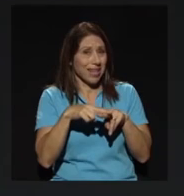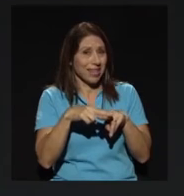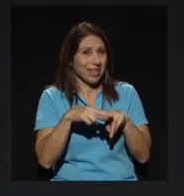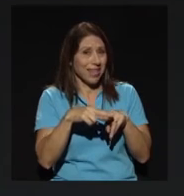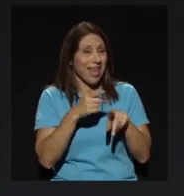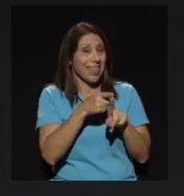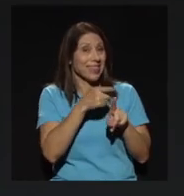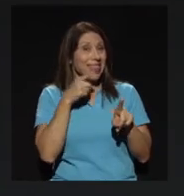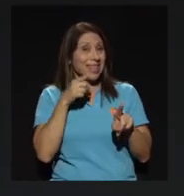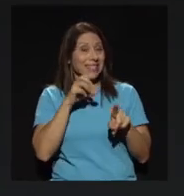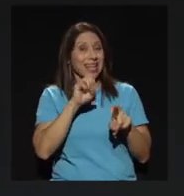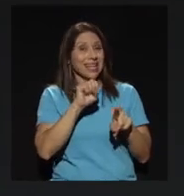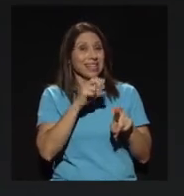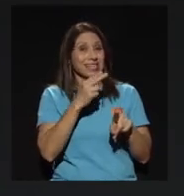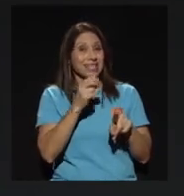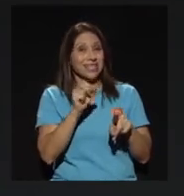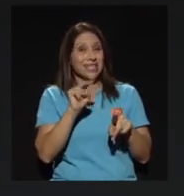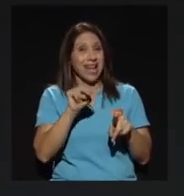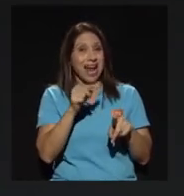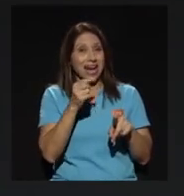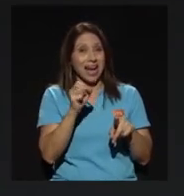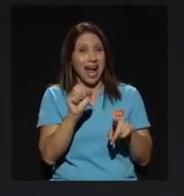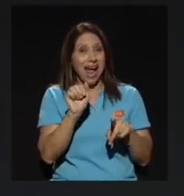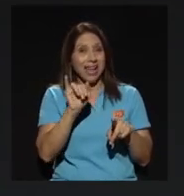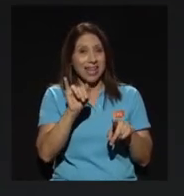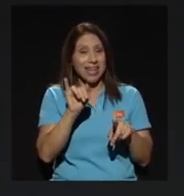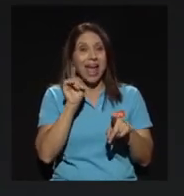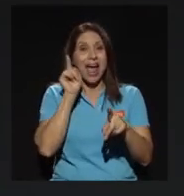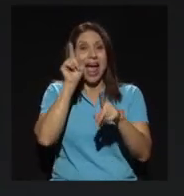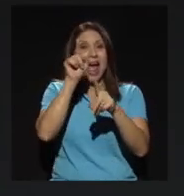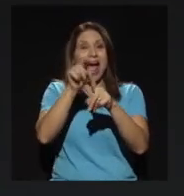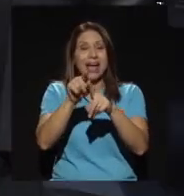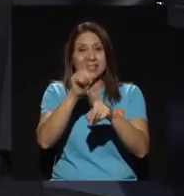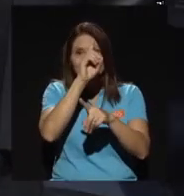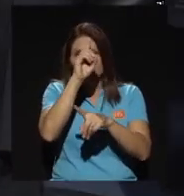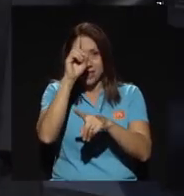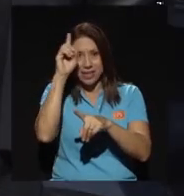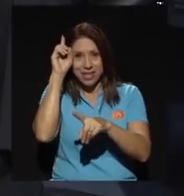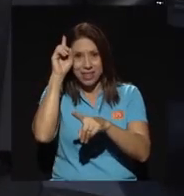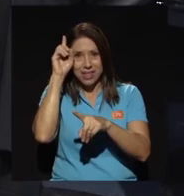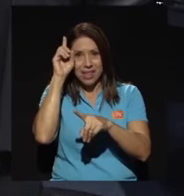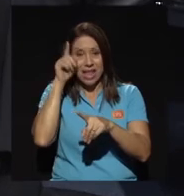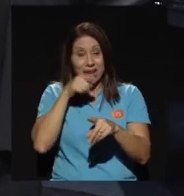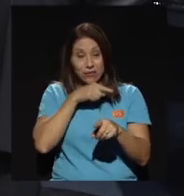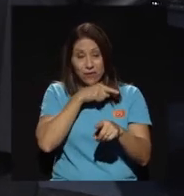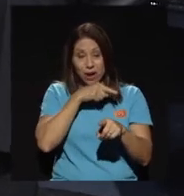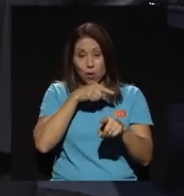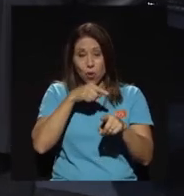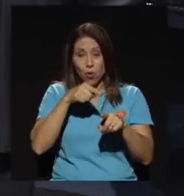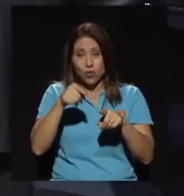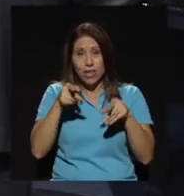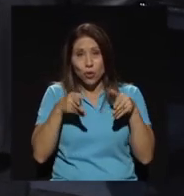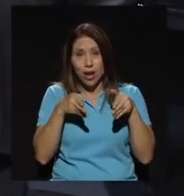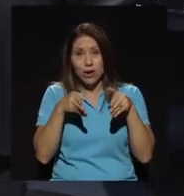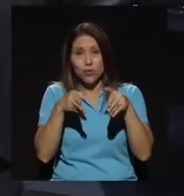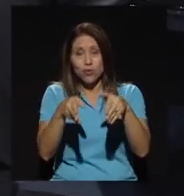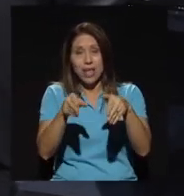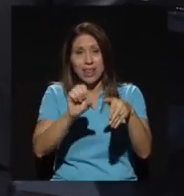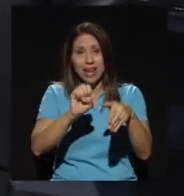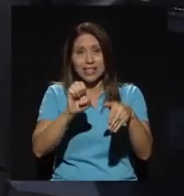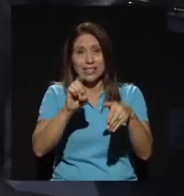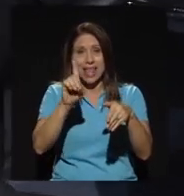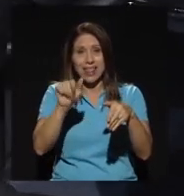hasta madrid recorriendo de alguna manera la ruta de la seda y la ruta de las edades la gran